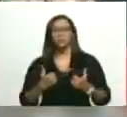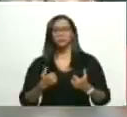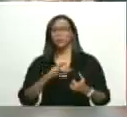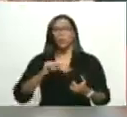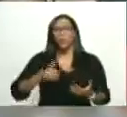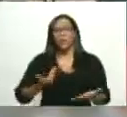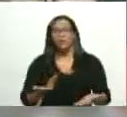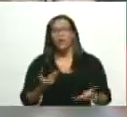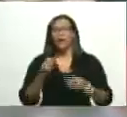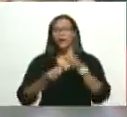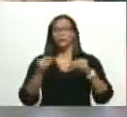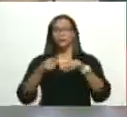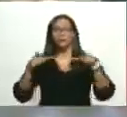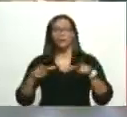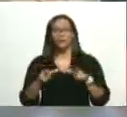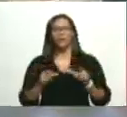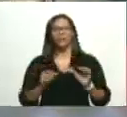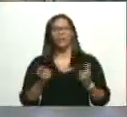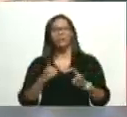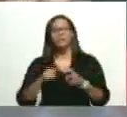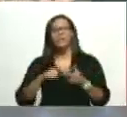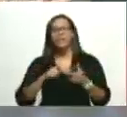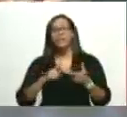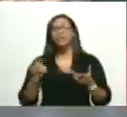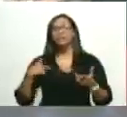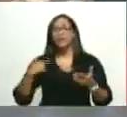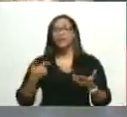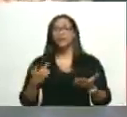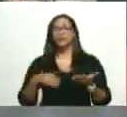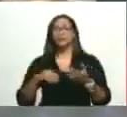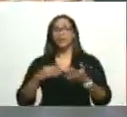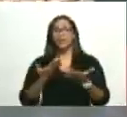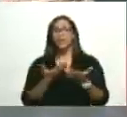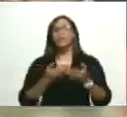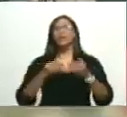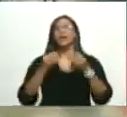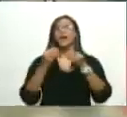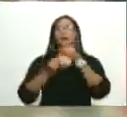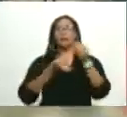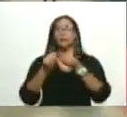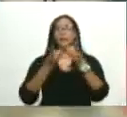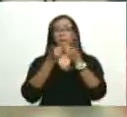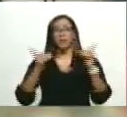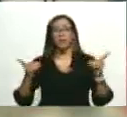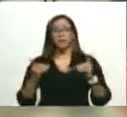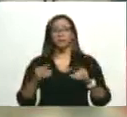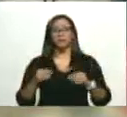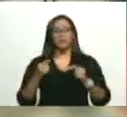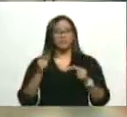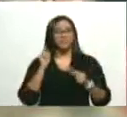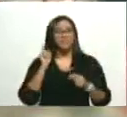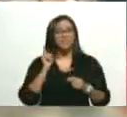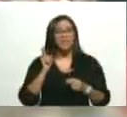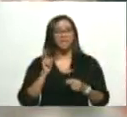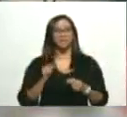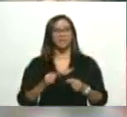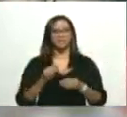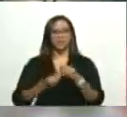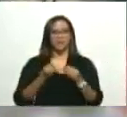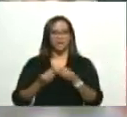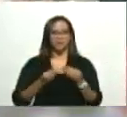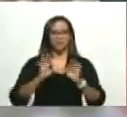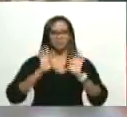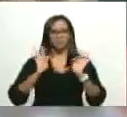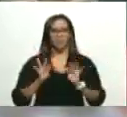unas condiciones en las cuales tiene que suprimir a la democracia, porque la democracia, si ella se efectúa de manera